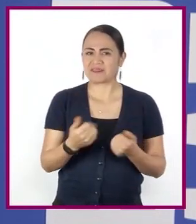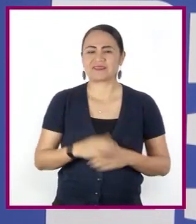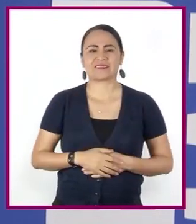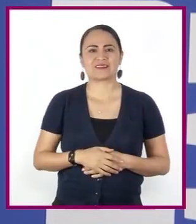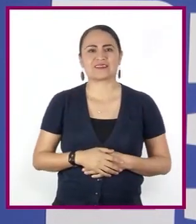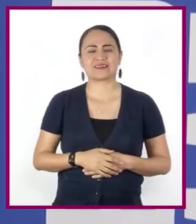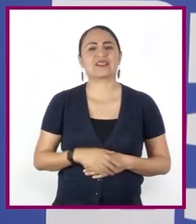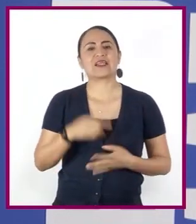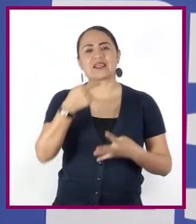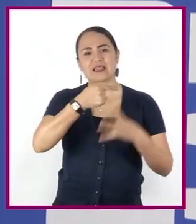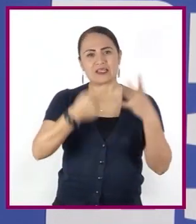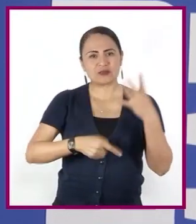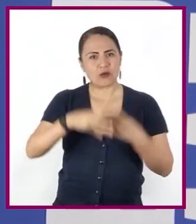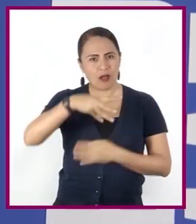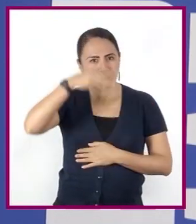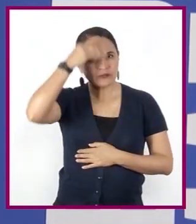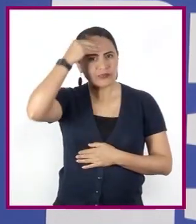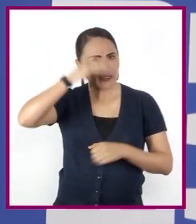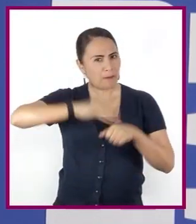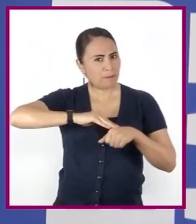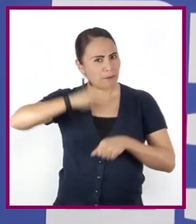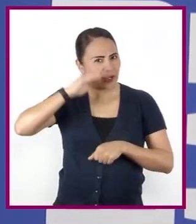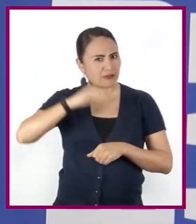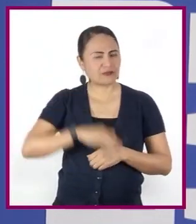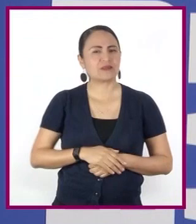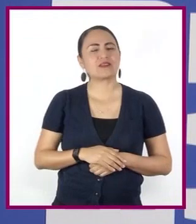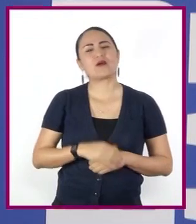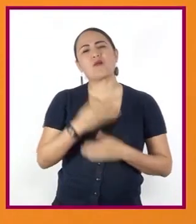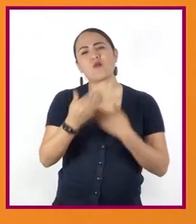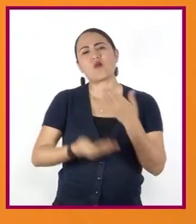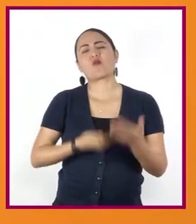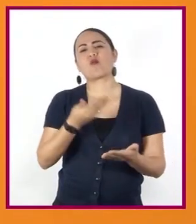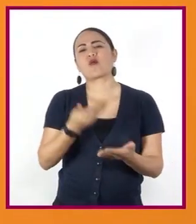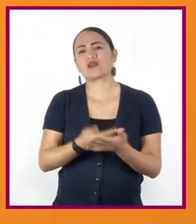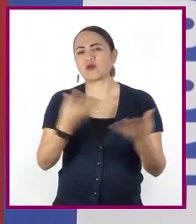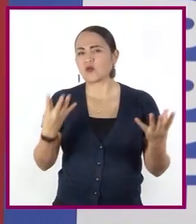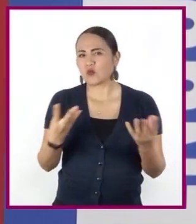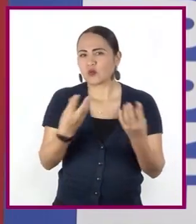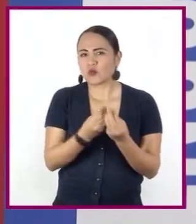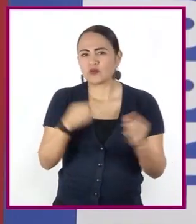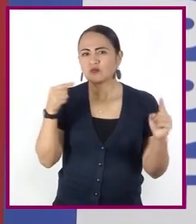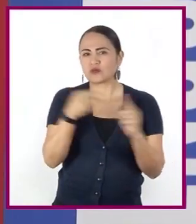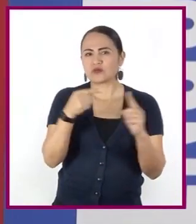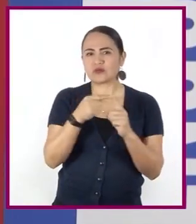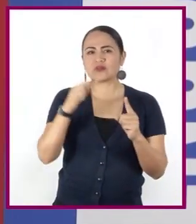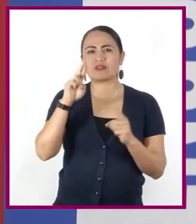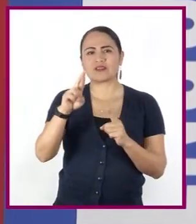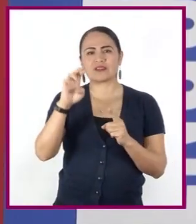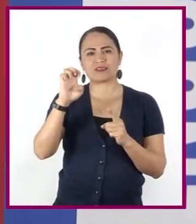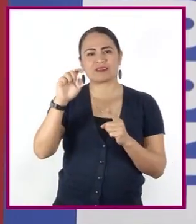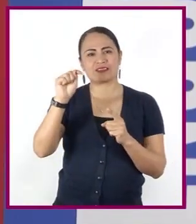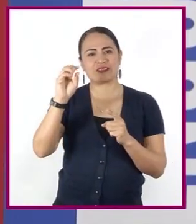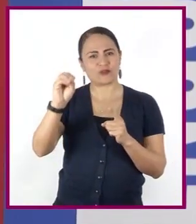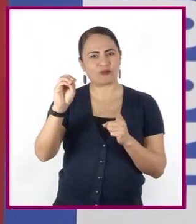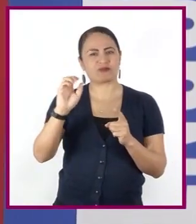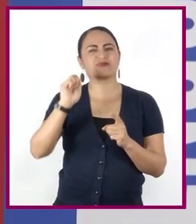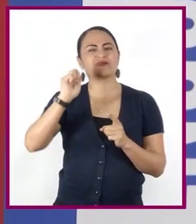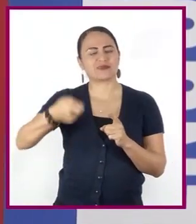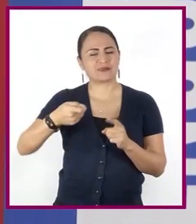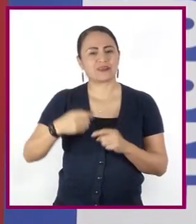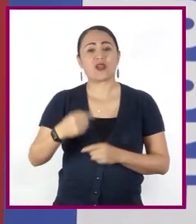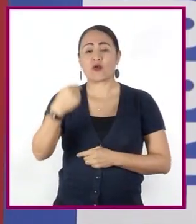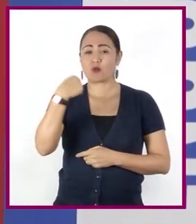seguir afianzando los aprendizajes, les propongo que hagamos todos juntos un reto. El reto consiste en lo siguiente.